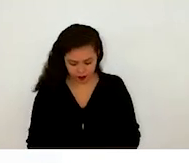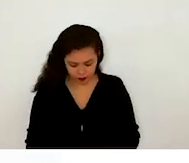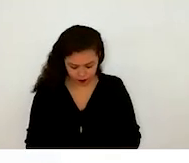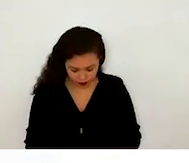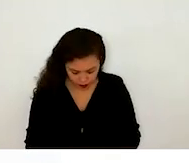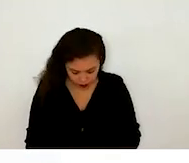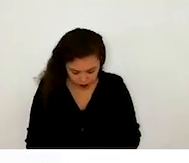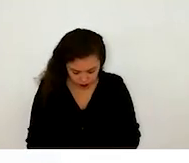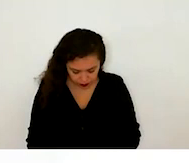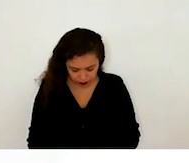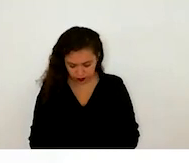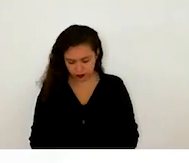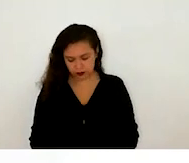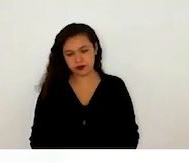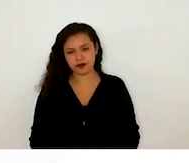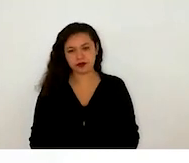muy bien